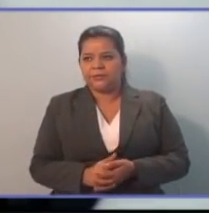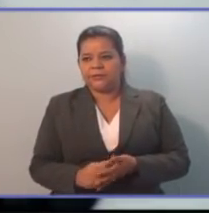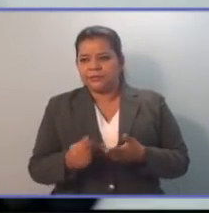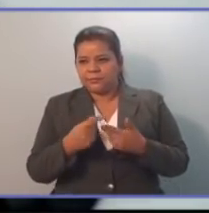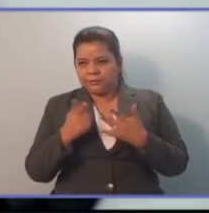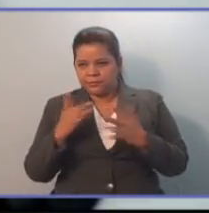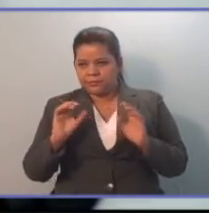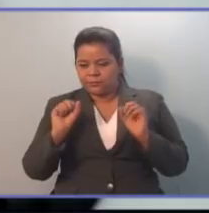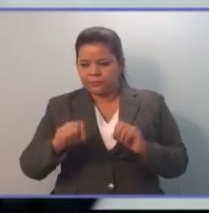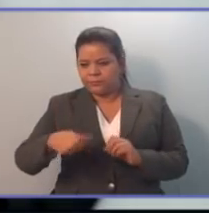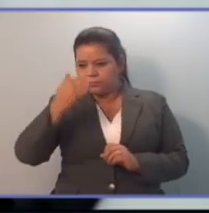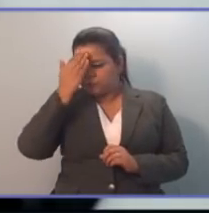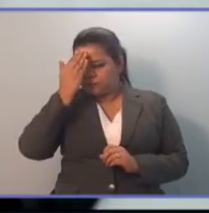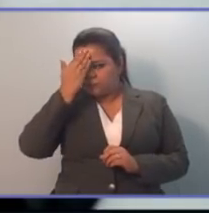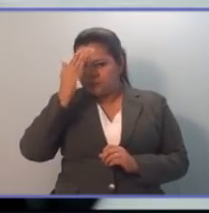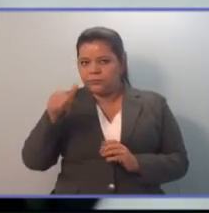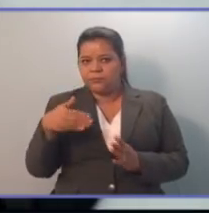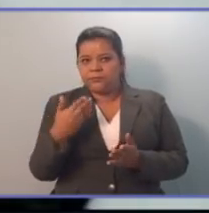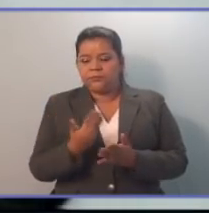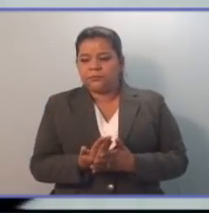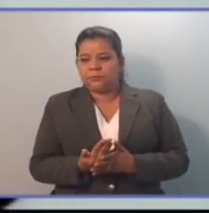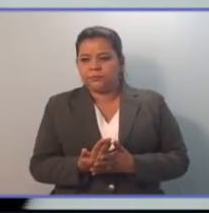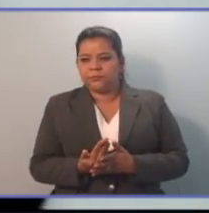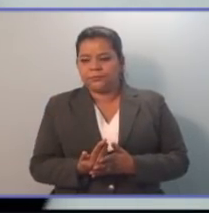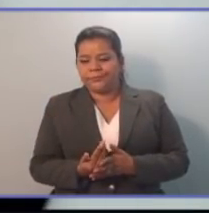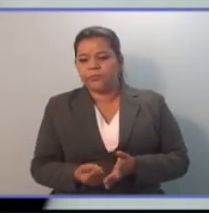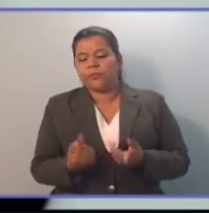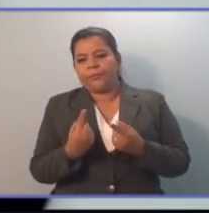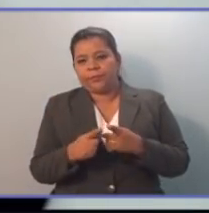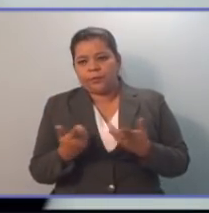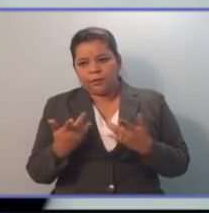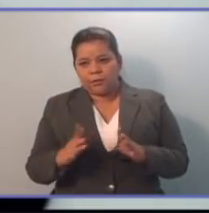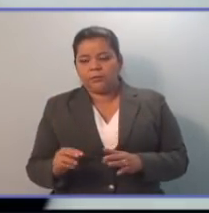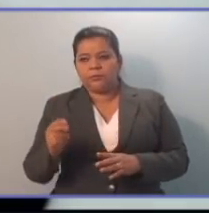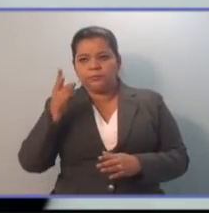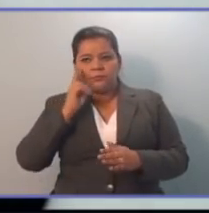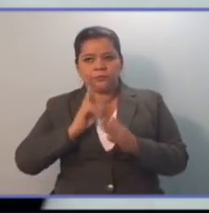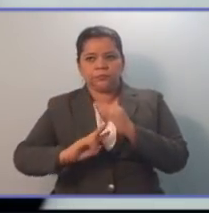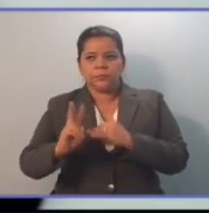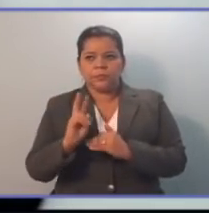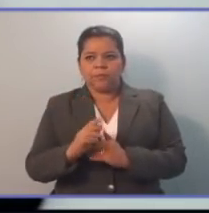conocer de la causa ya en una vista